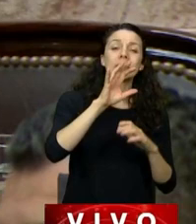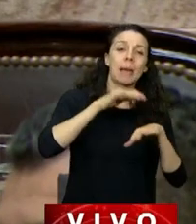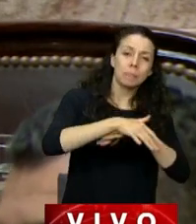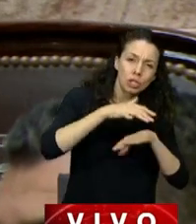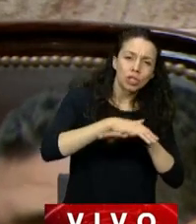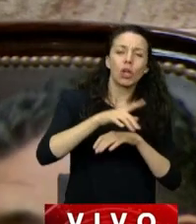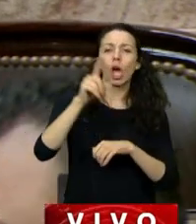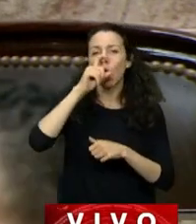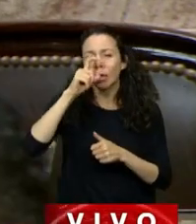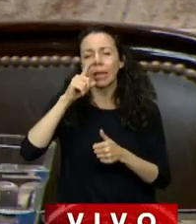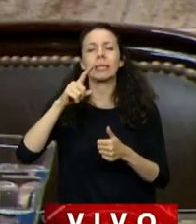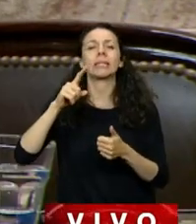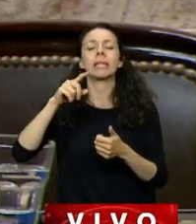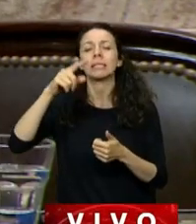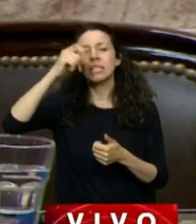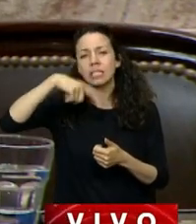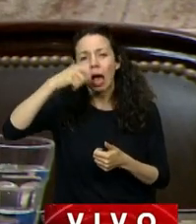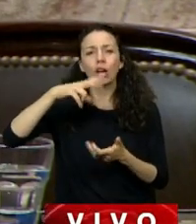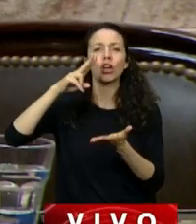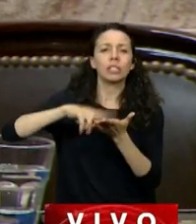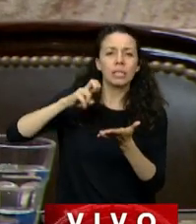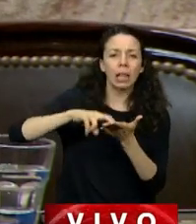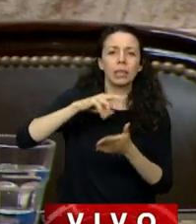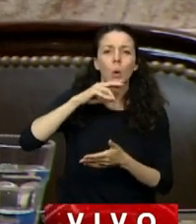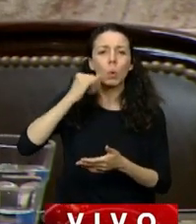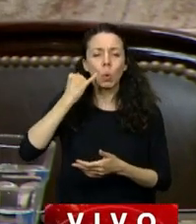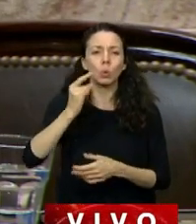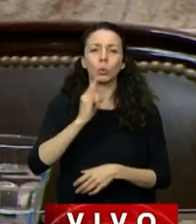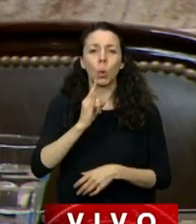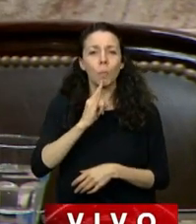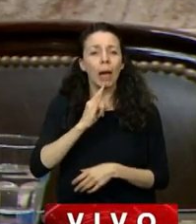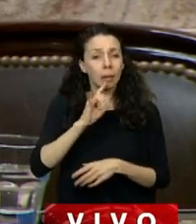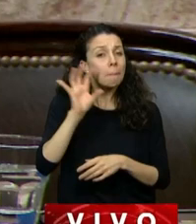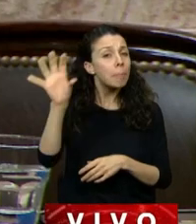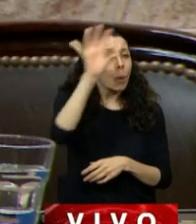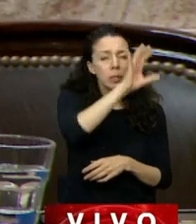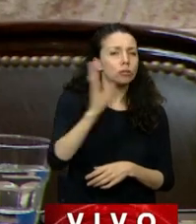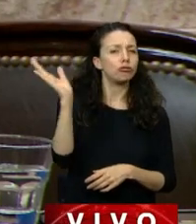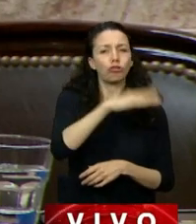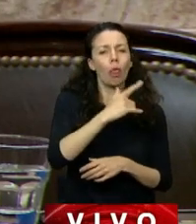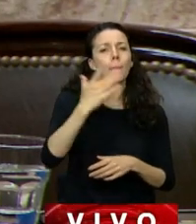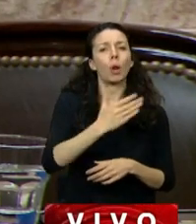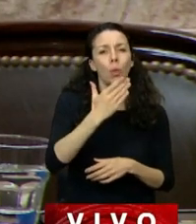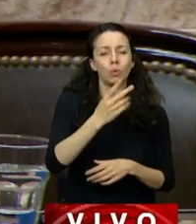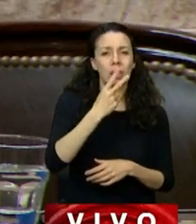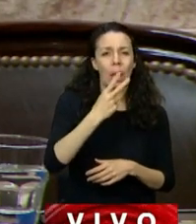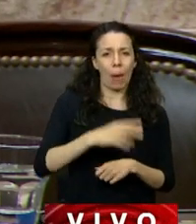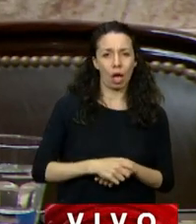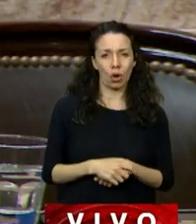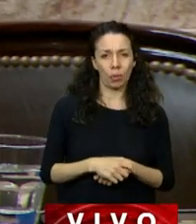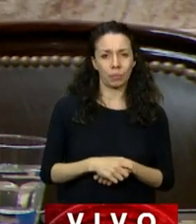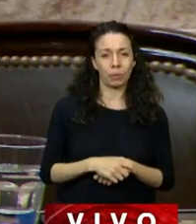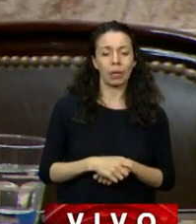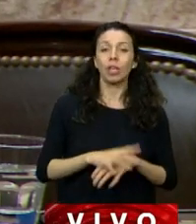Chaco catamarca salta Jujuy tucumán son productoras de tabaco En total son 23